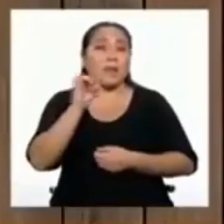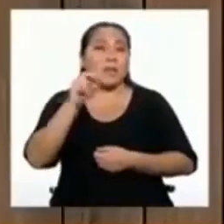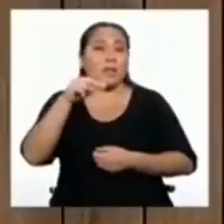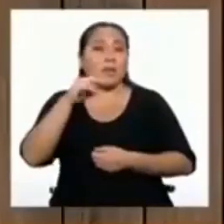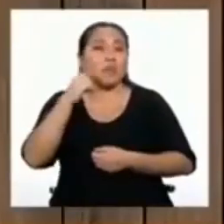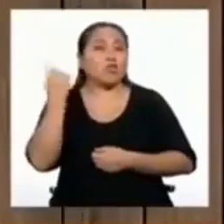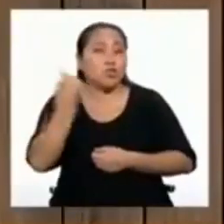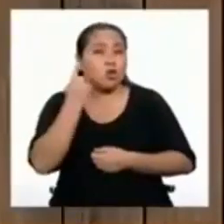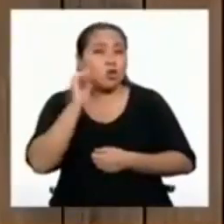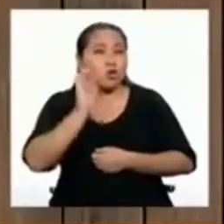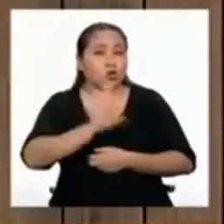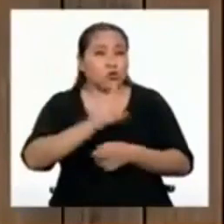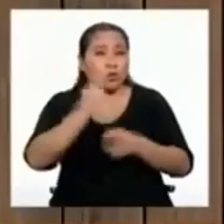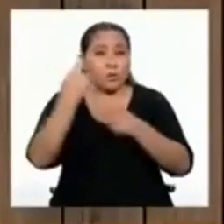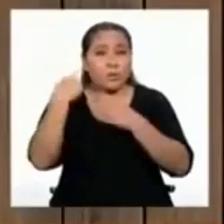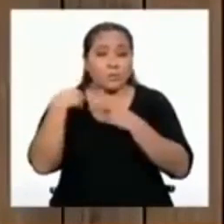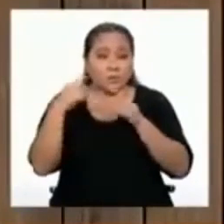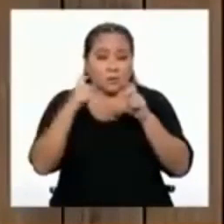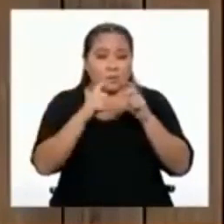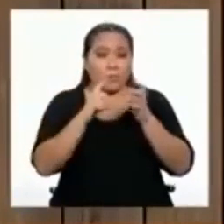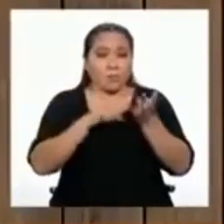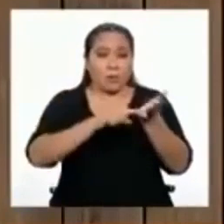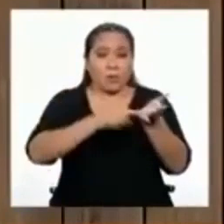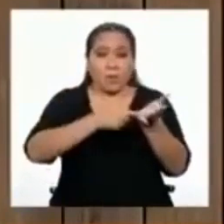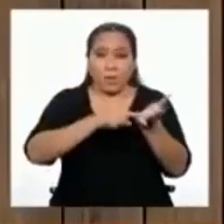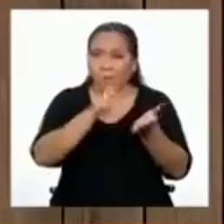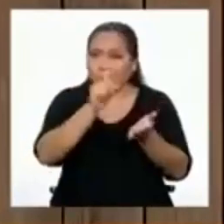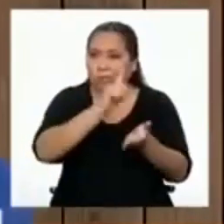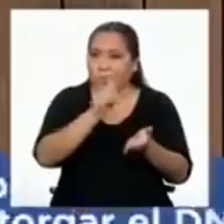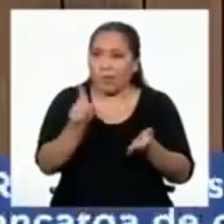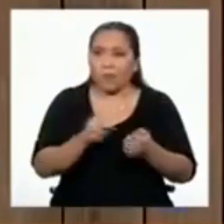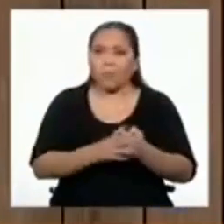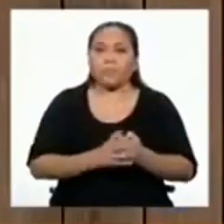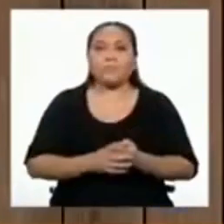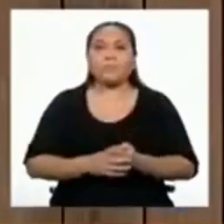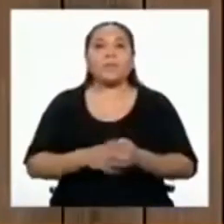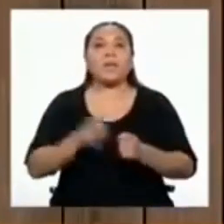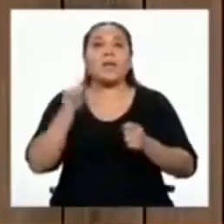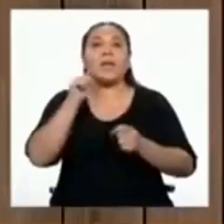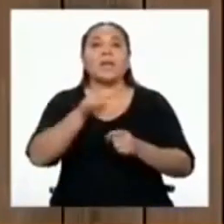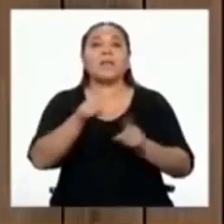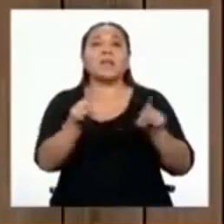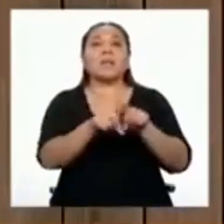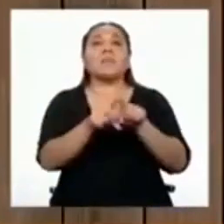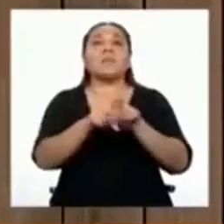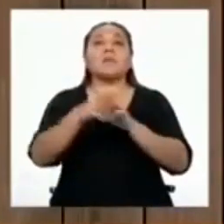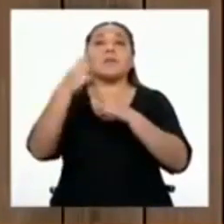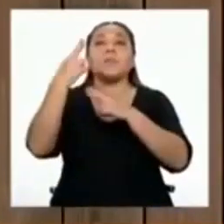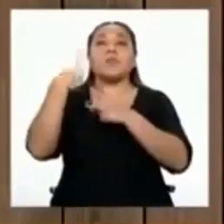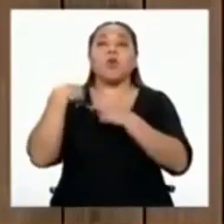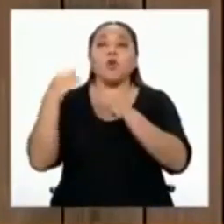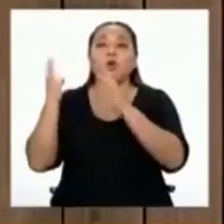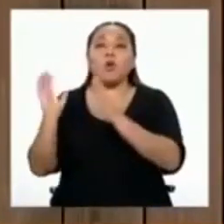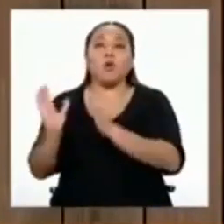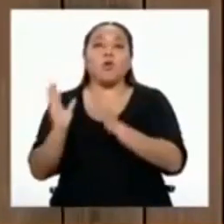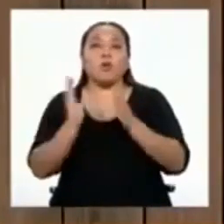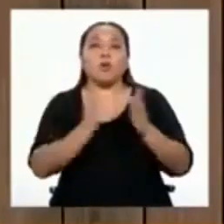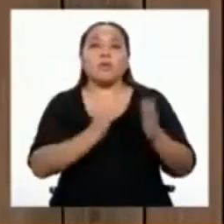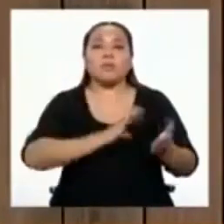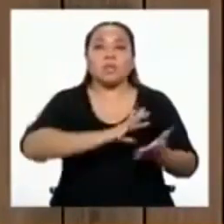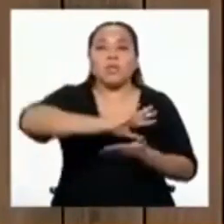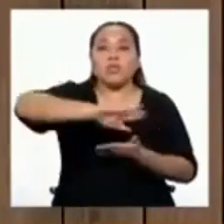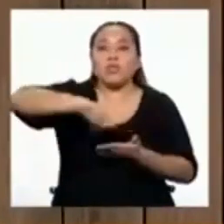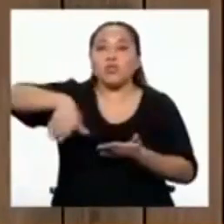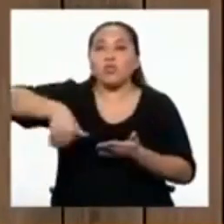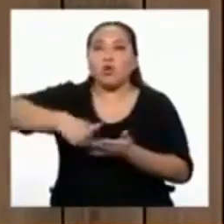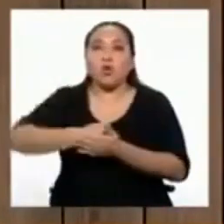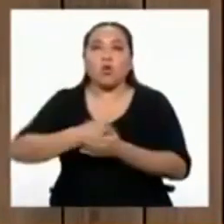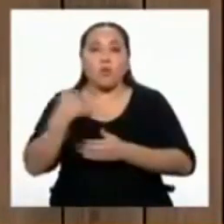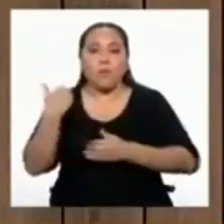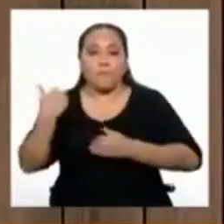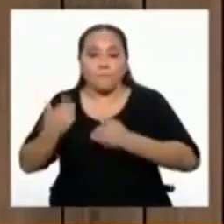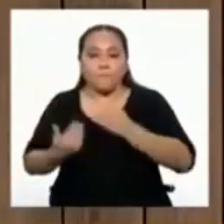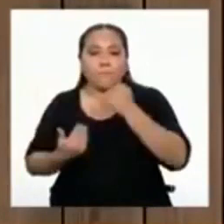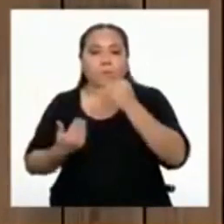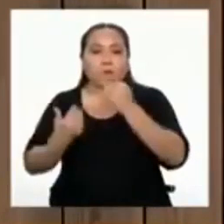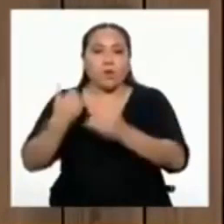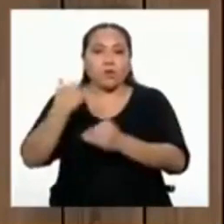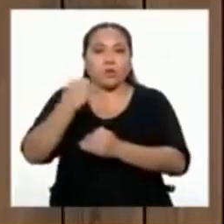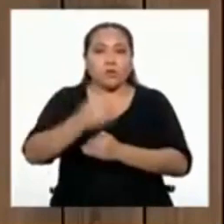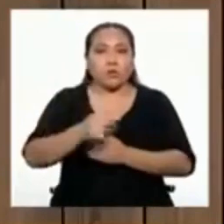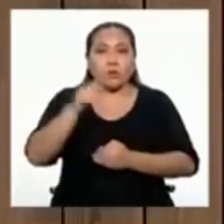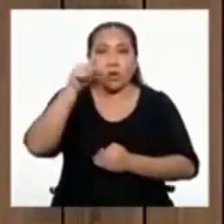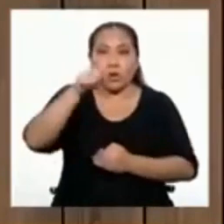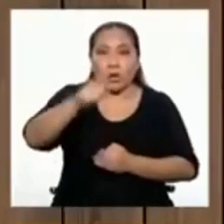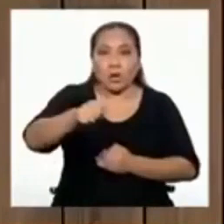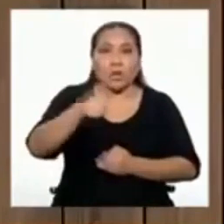solo se encarga de otorgar el DNI, este organismo se encarga de organizar todos los procesos que permitan que